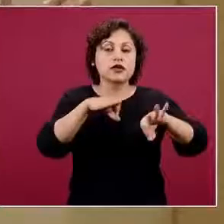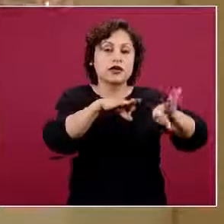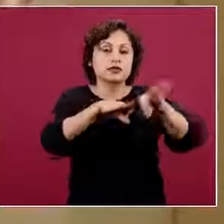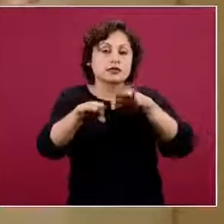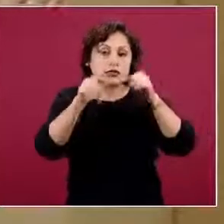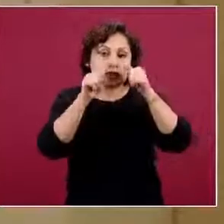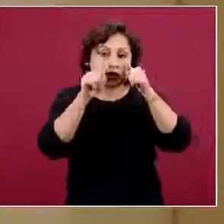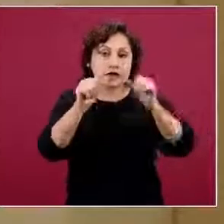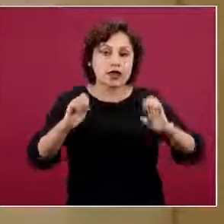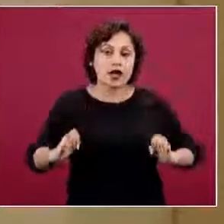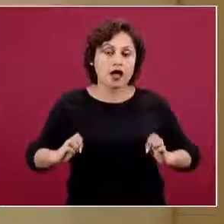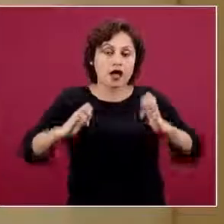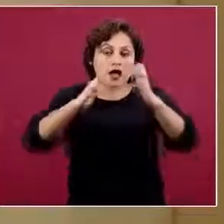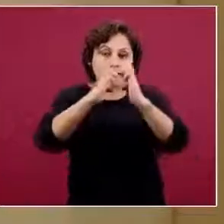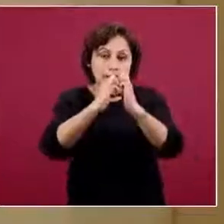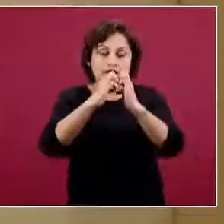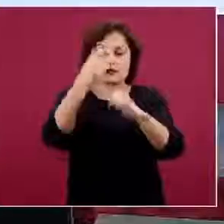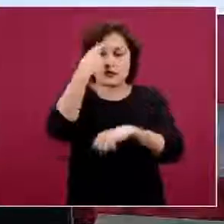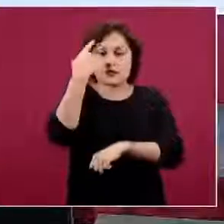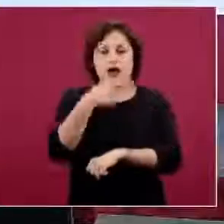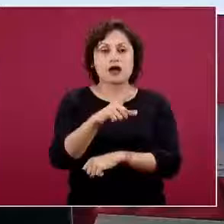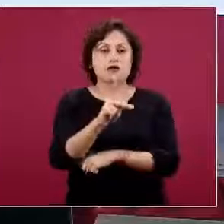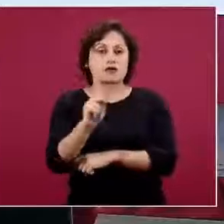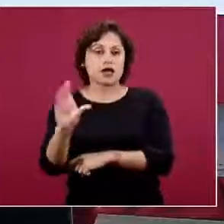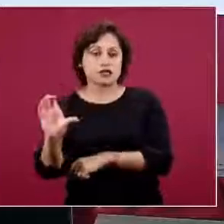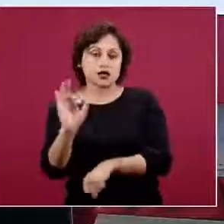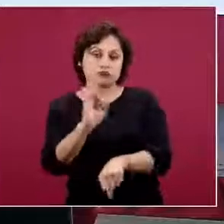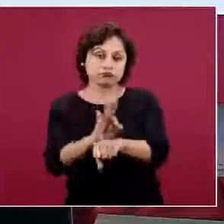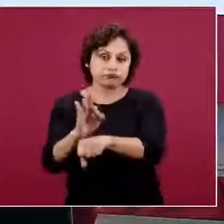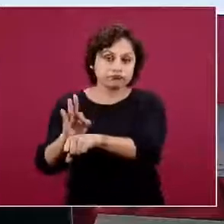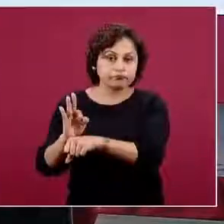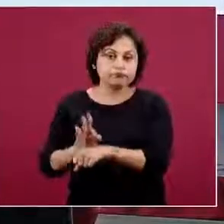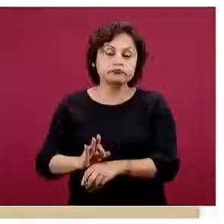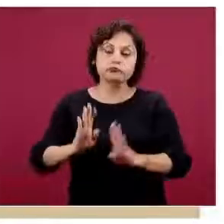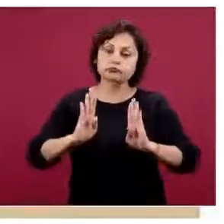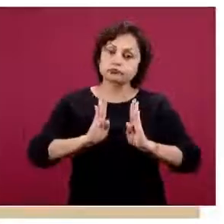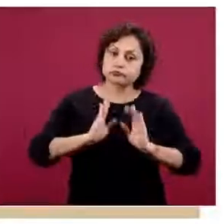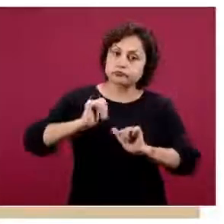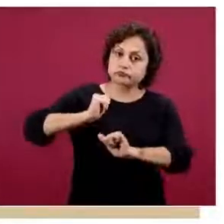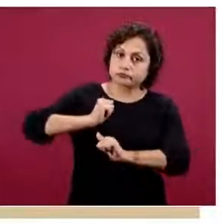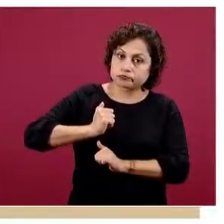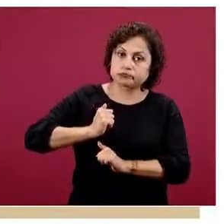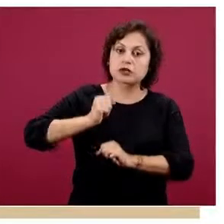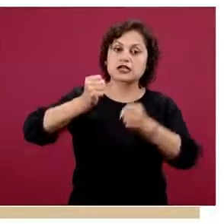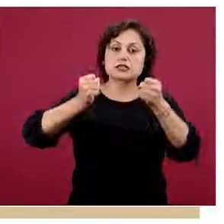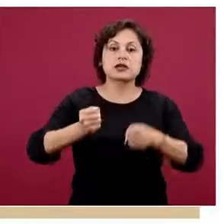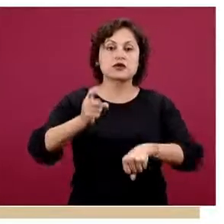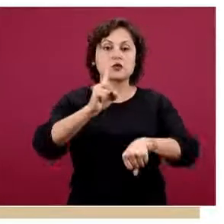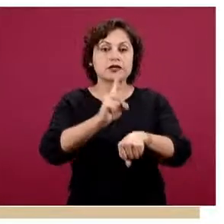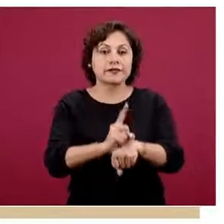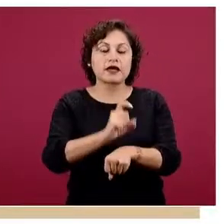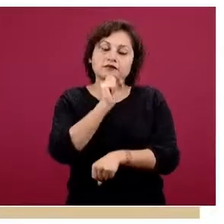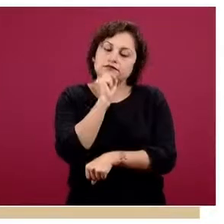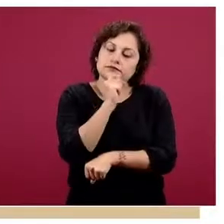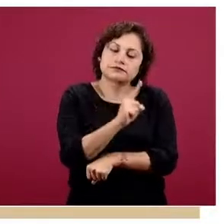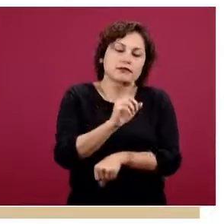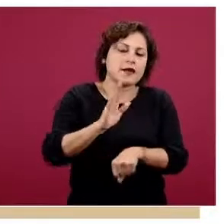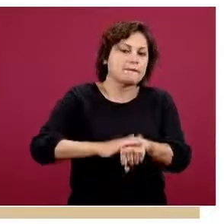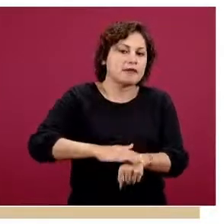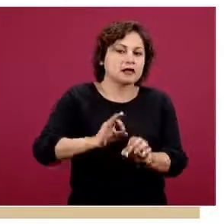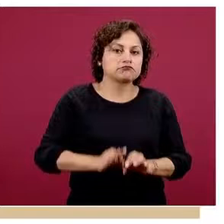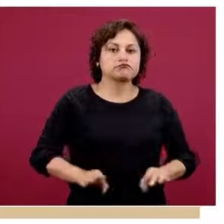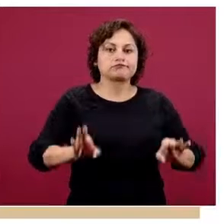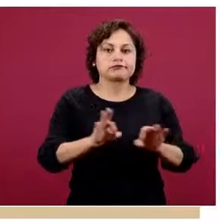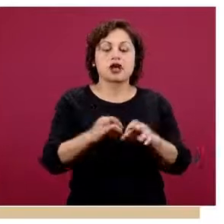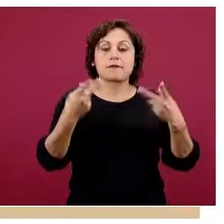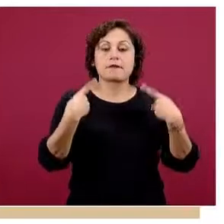de emergencias desde la parte de la protección civil, las Fuerzas Armadas, la seguridad y sobre todo al personal de salud que hacen